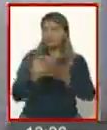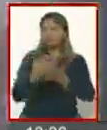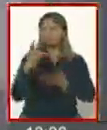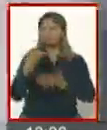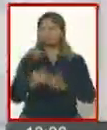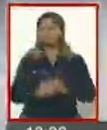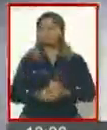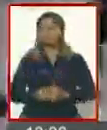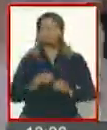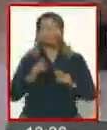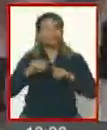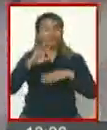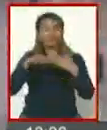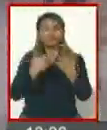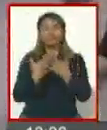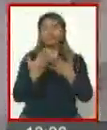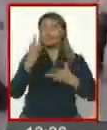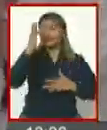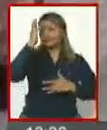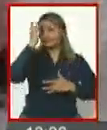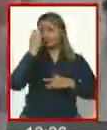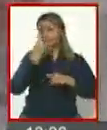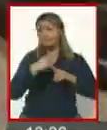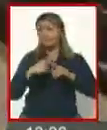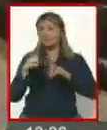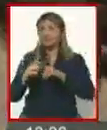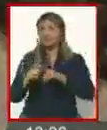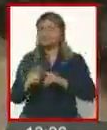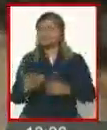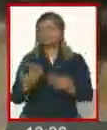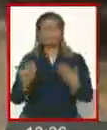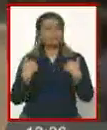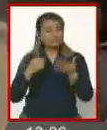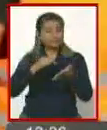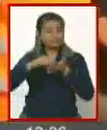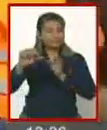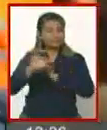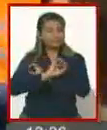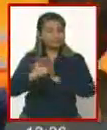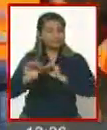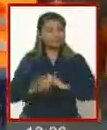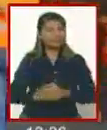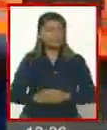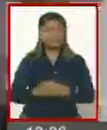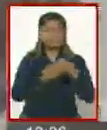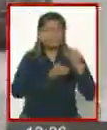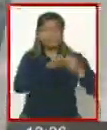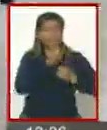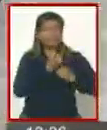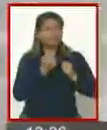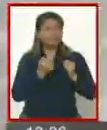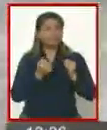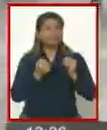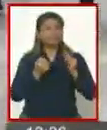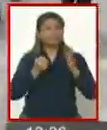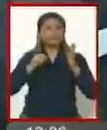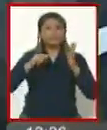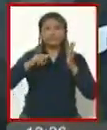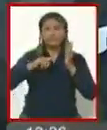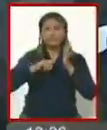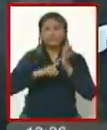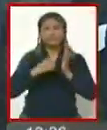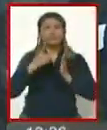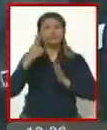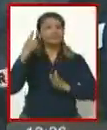están con baja, pero todos los que están con baja, ellos están ahorita conmovidos, ¿no? Porque no se le ha pagado su sueldo. Mi persona sufrió una perforación en el